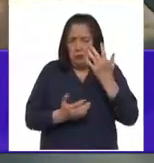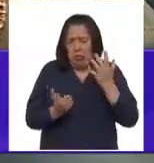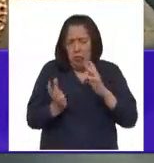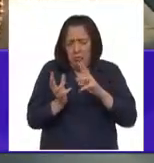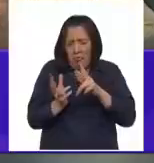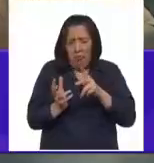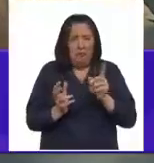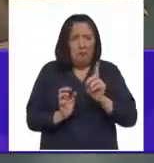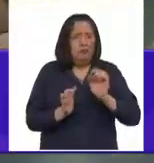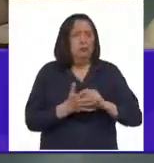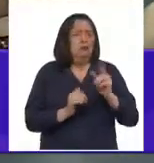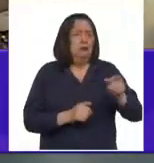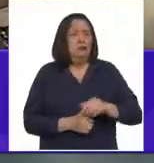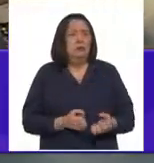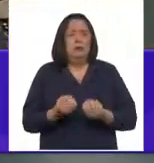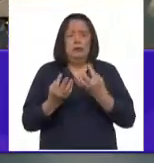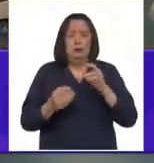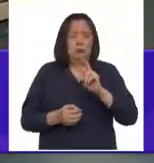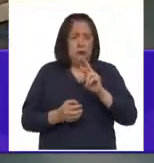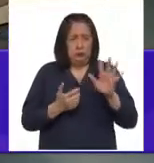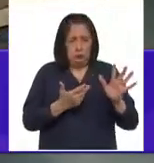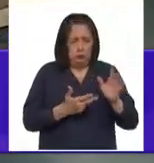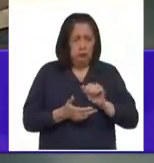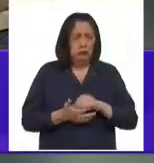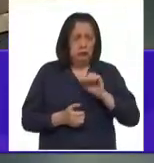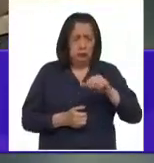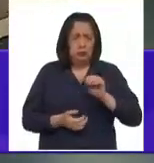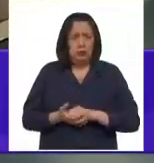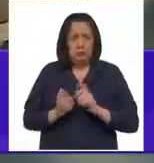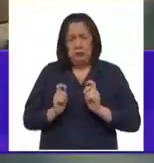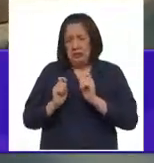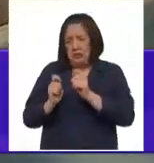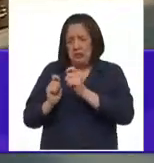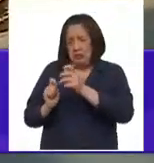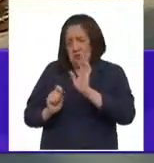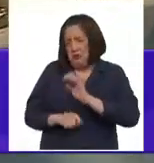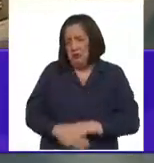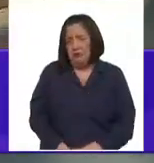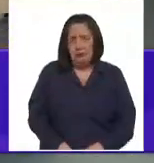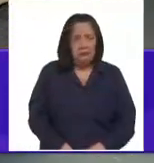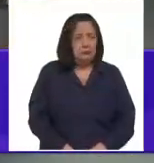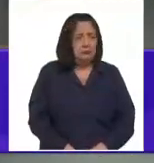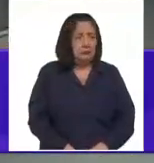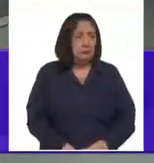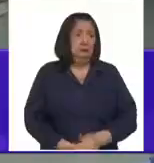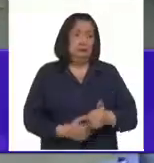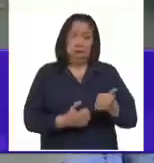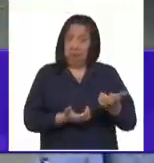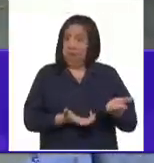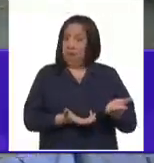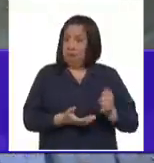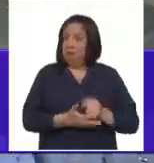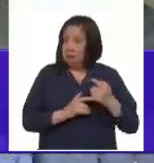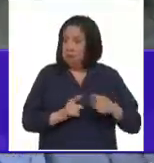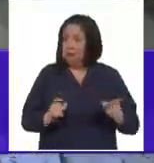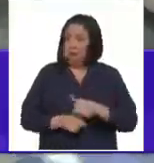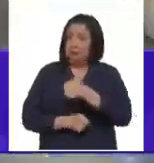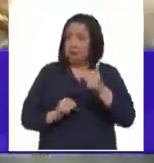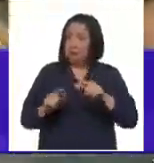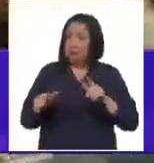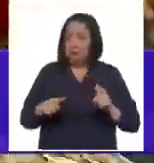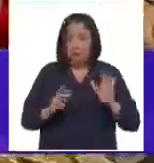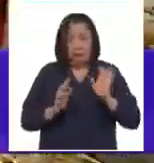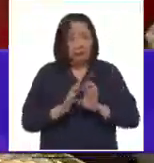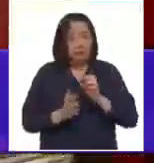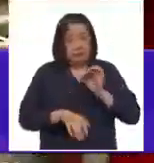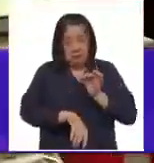está? 28. Bien barato. Para, claro, para de regalo. ¿Un reloj? Claro, Fátima, a diferencia de otros lugares, por ejemplo,